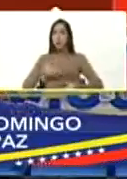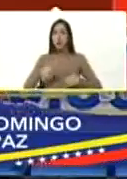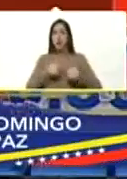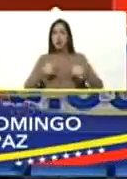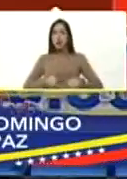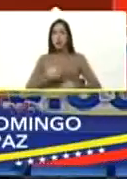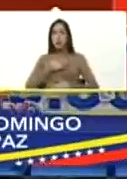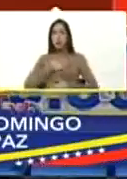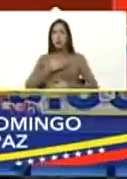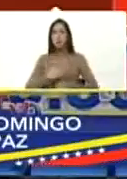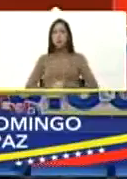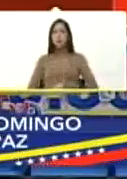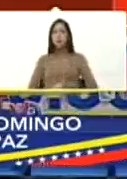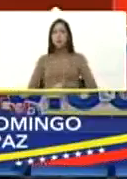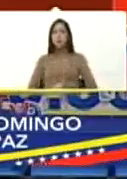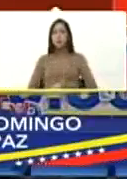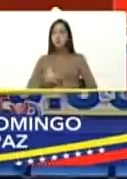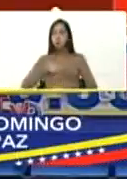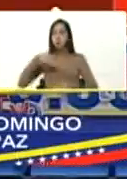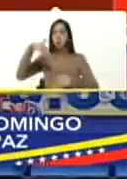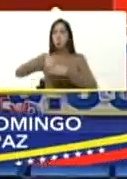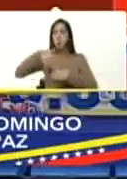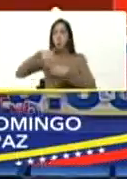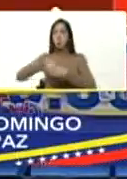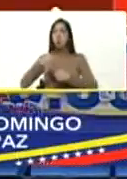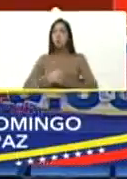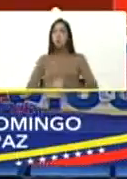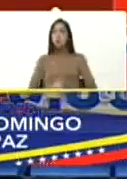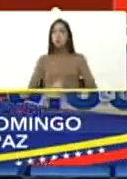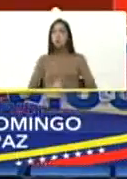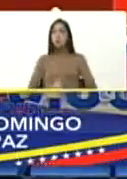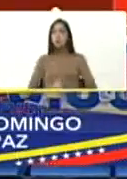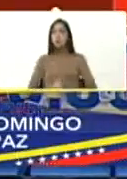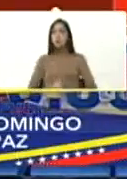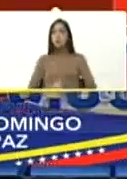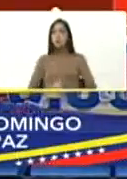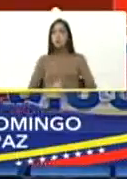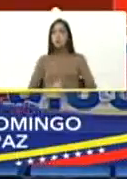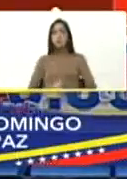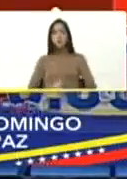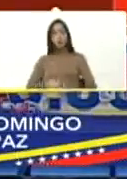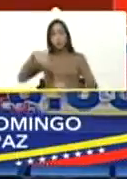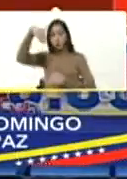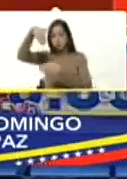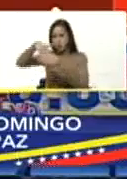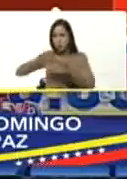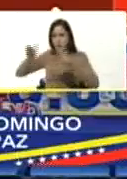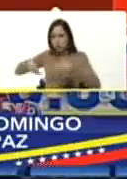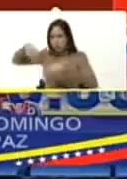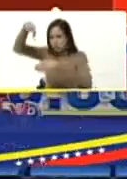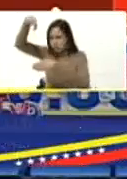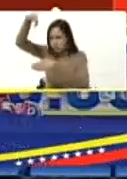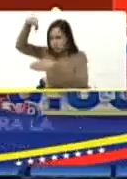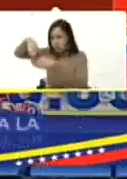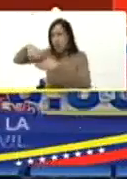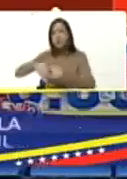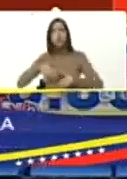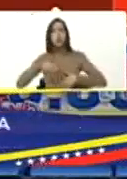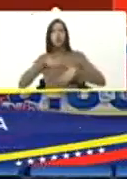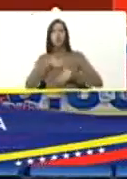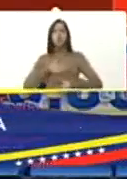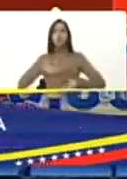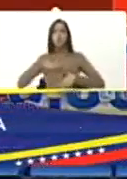corazón. Voto. Pin, pin, pin. Pongo el voto en la caja y siento la satisfacción de